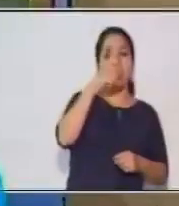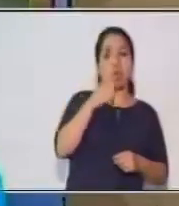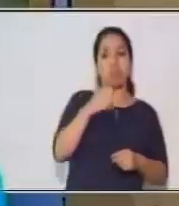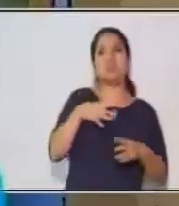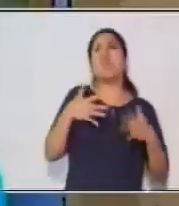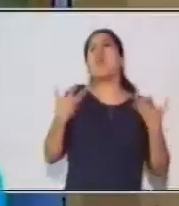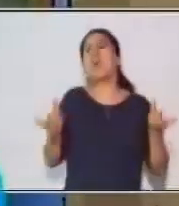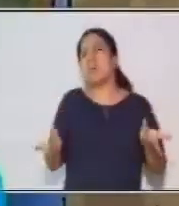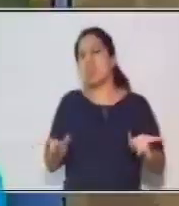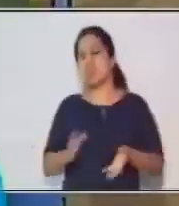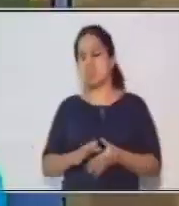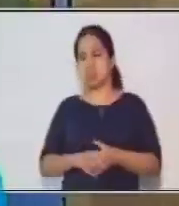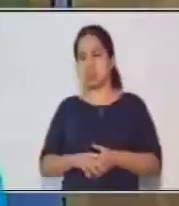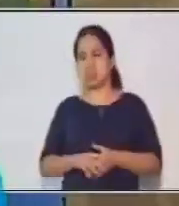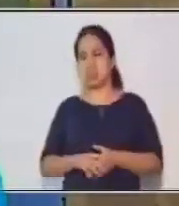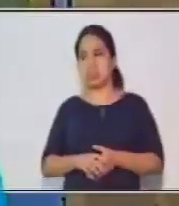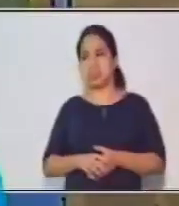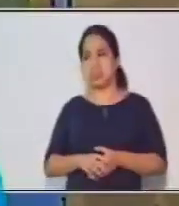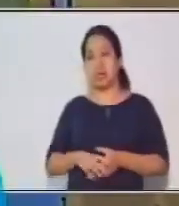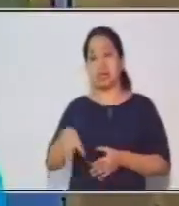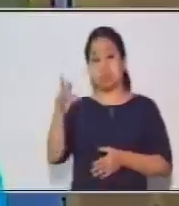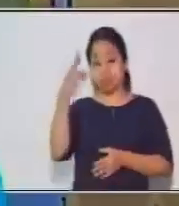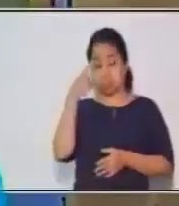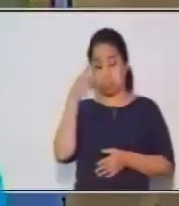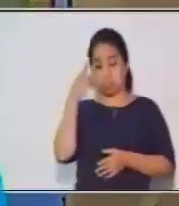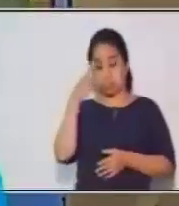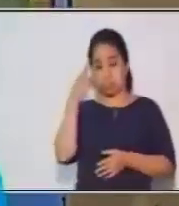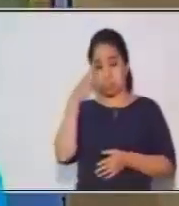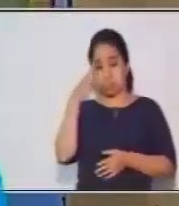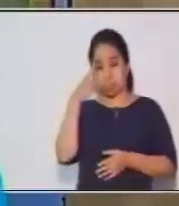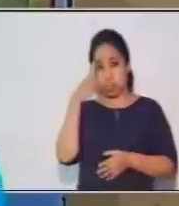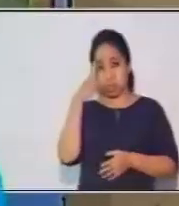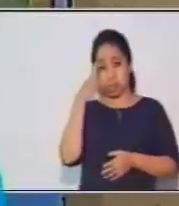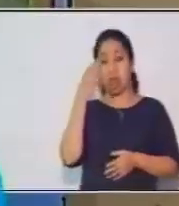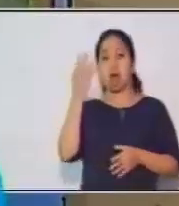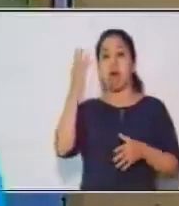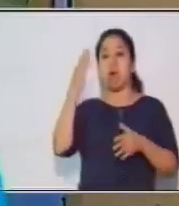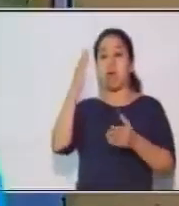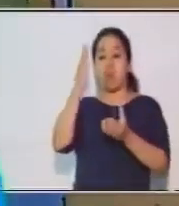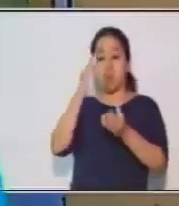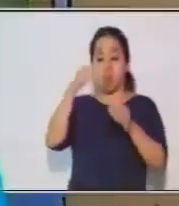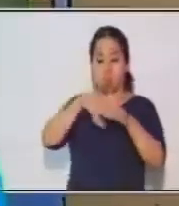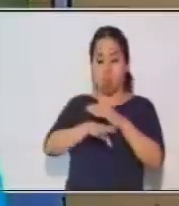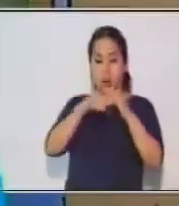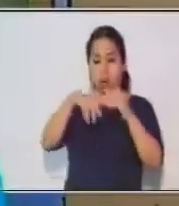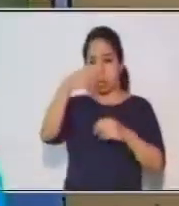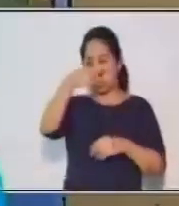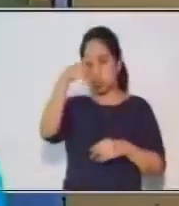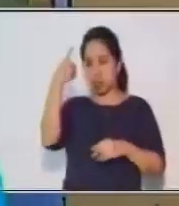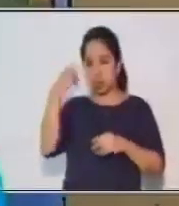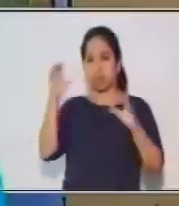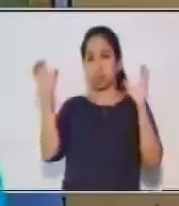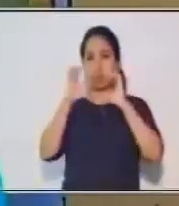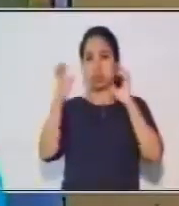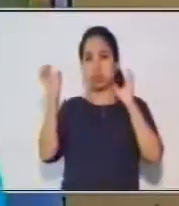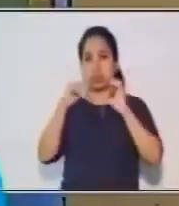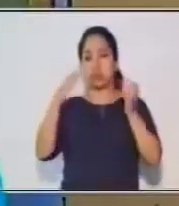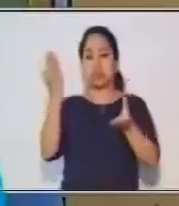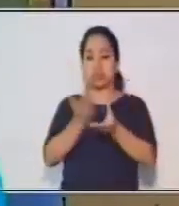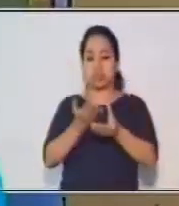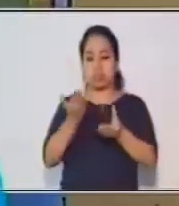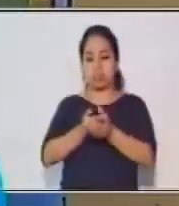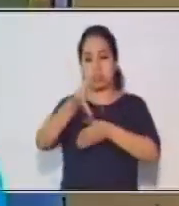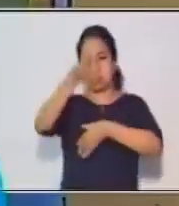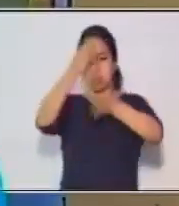verbales. Ten presente guardar tus trabajos y ejercicios en tu portafolio